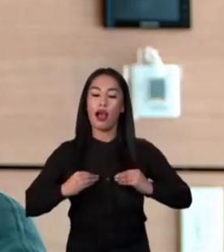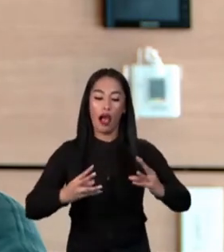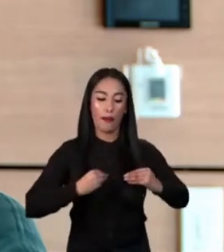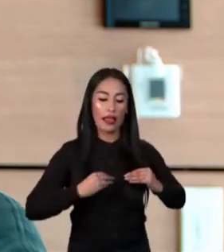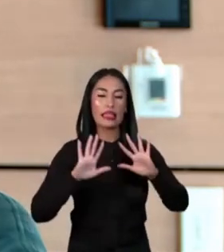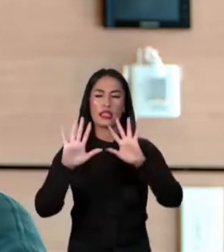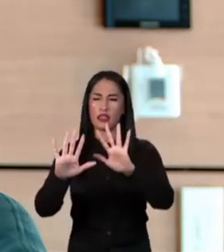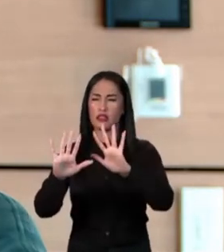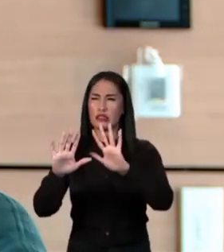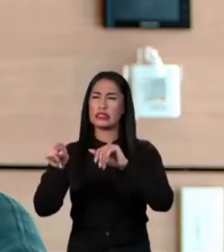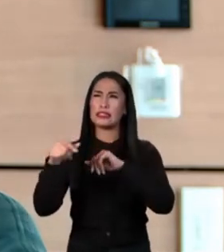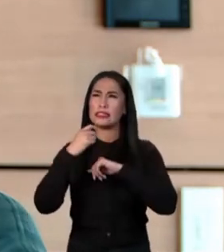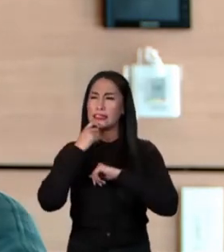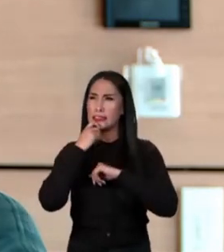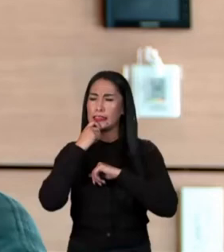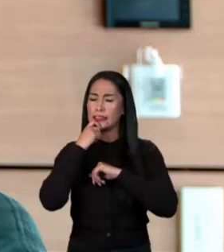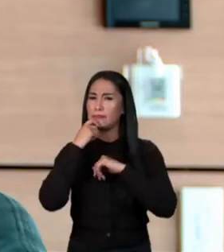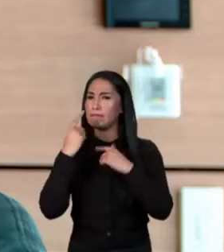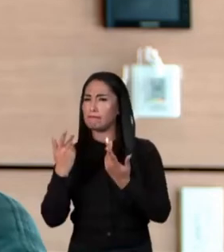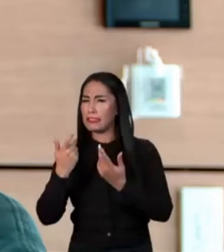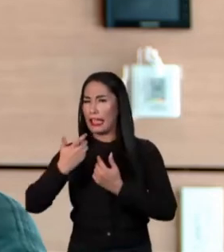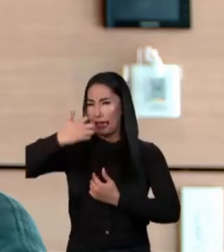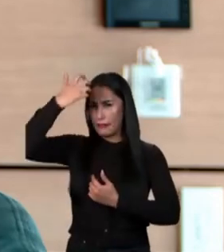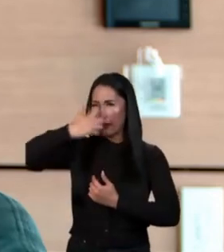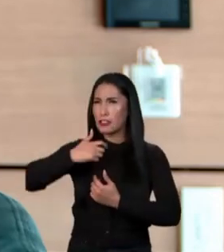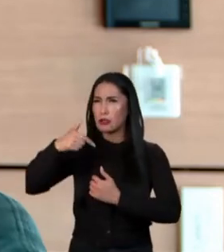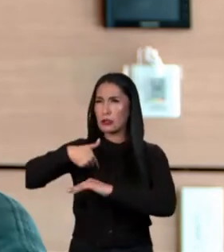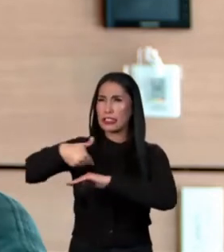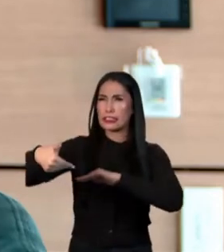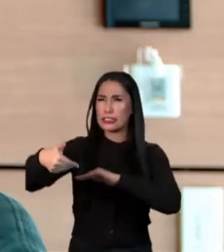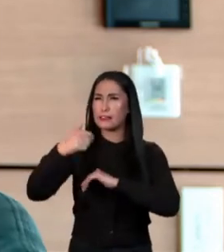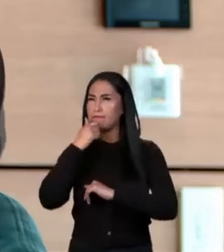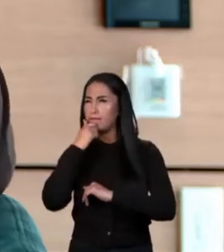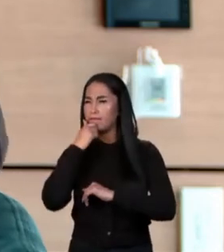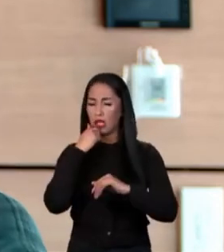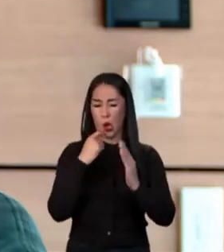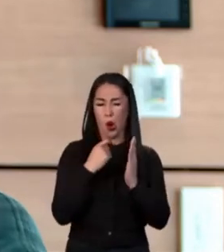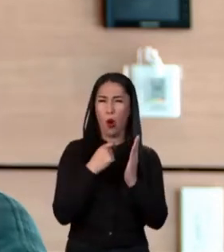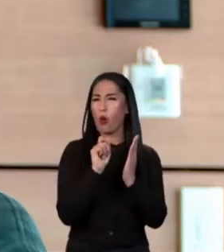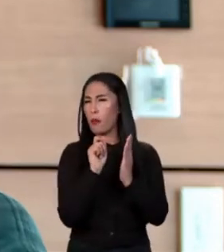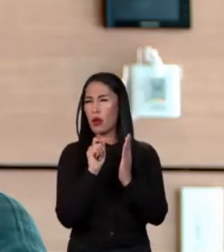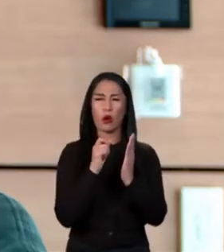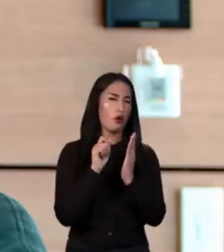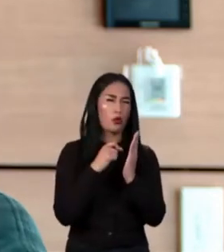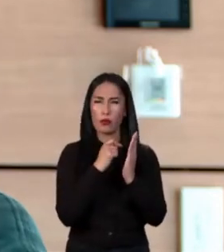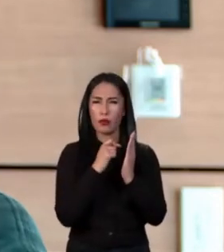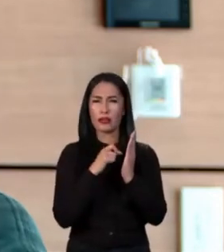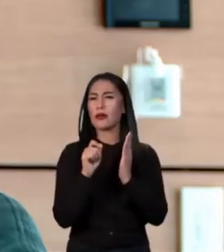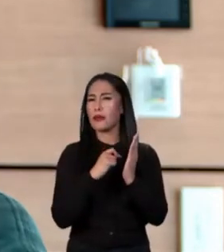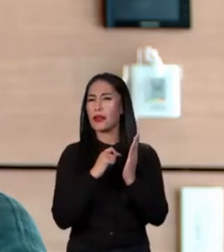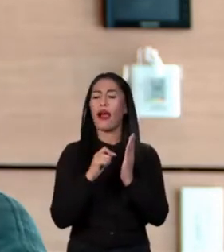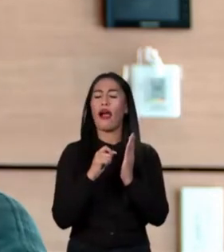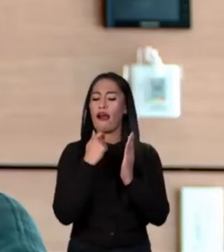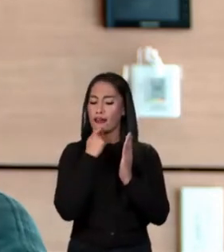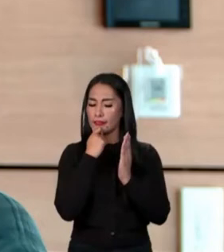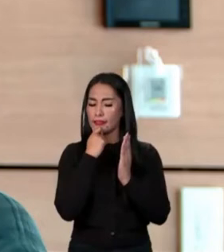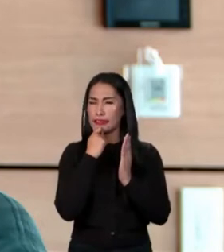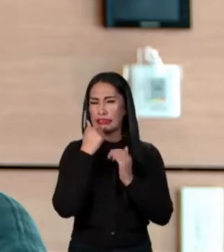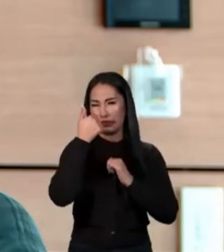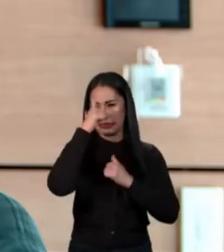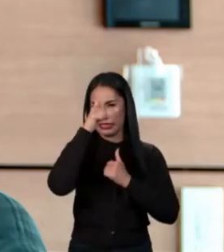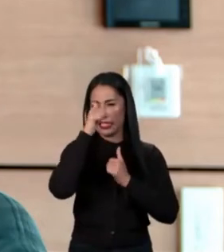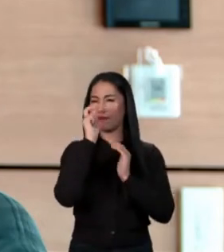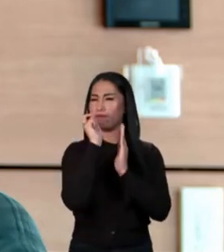las cualificaciones que creíamos y estamos dando el valor agregado que teníamos además nos va a permitir entre todos identificar entre instituciones distintas